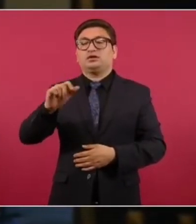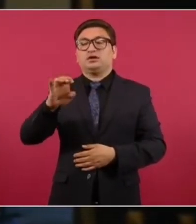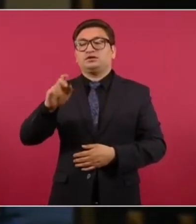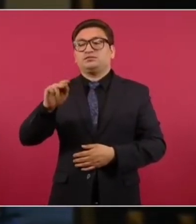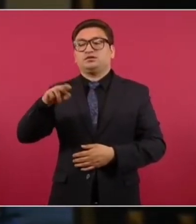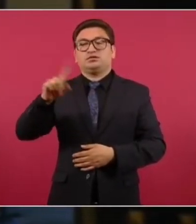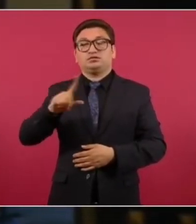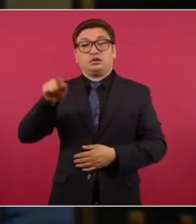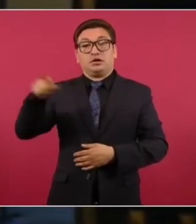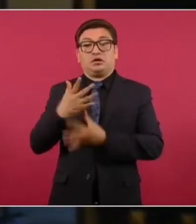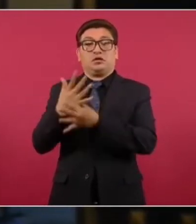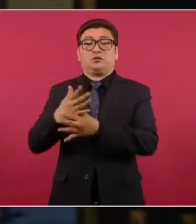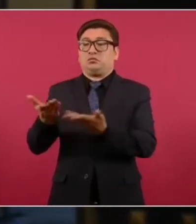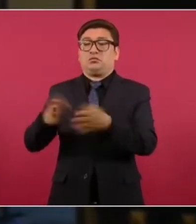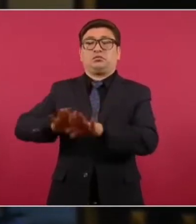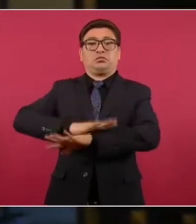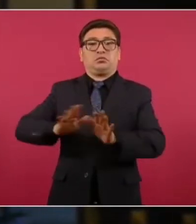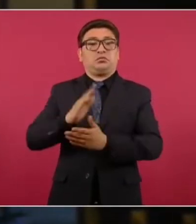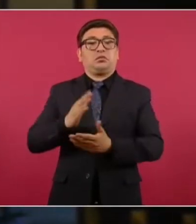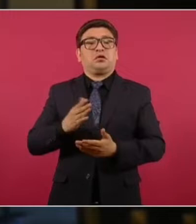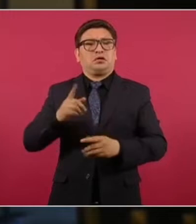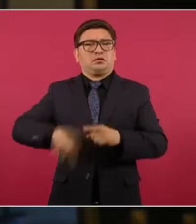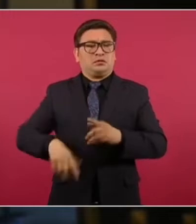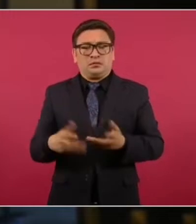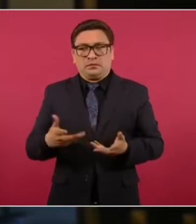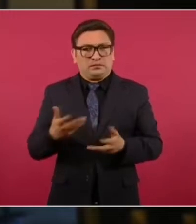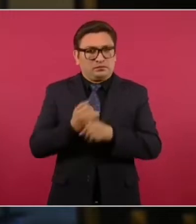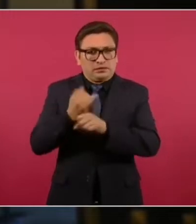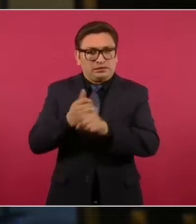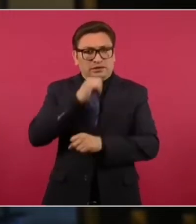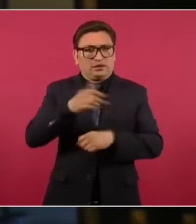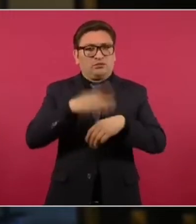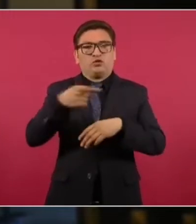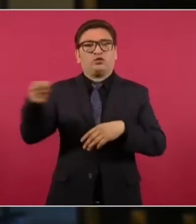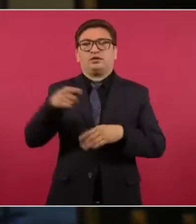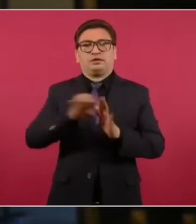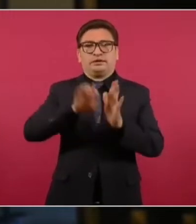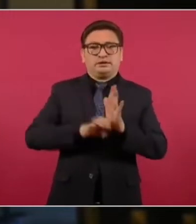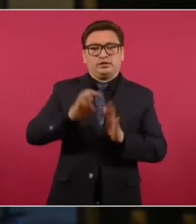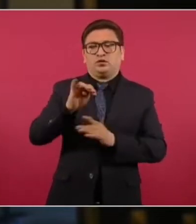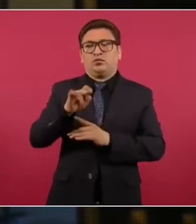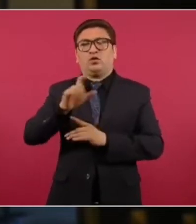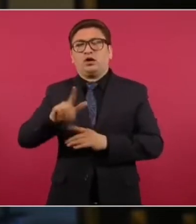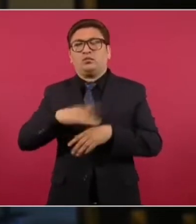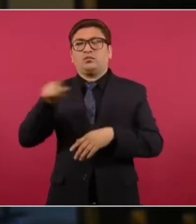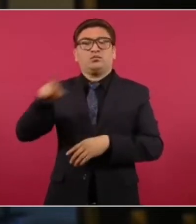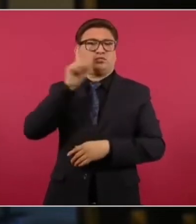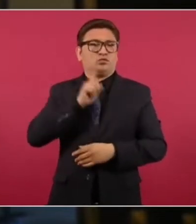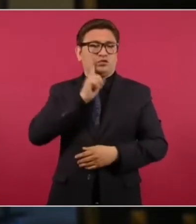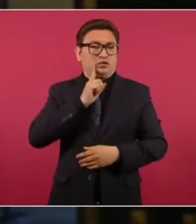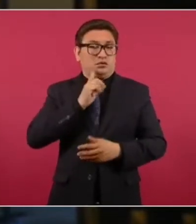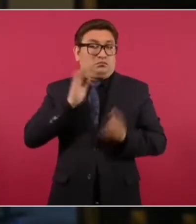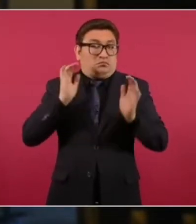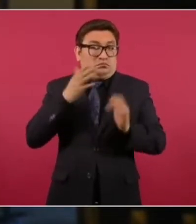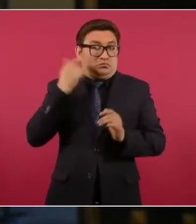caso previamente, acusando pues un supuesto conflicto ético y moral por ser madre, sea lo